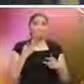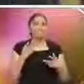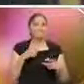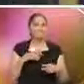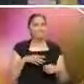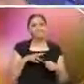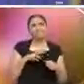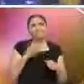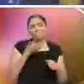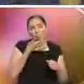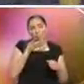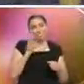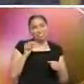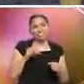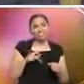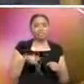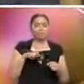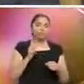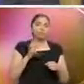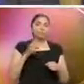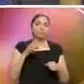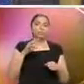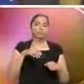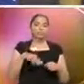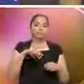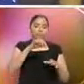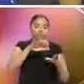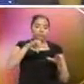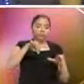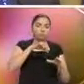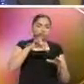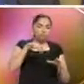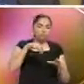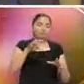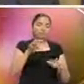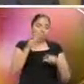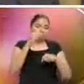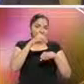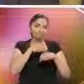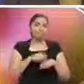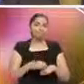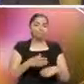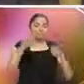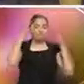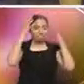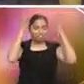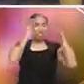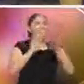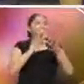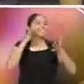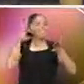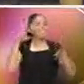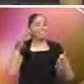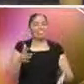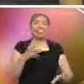normal. Claro. Ya está el jamón que tiene como miel ahí integrada. Entonces queda bueno. Claro. Chef, Queda rico. gracias por Gracias.